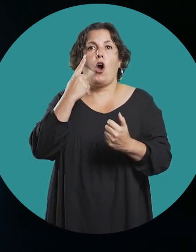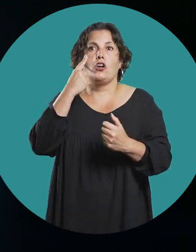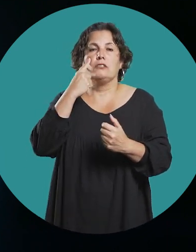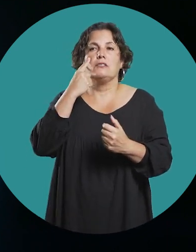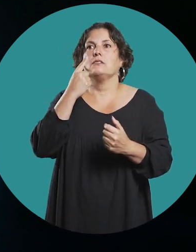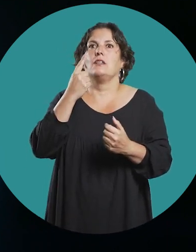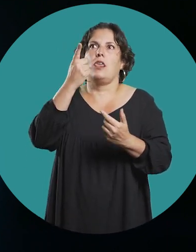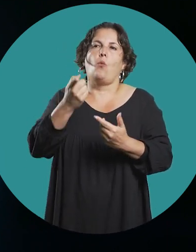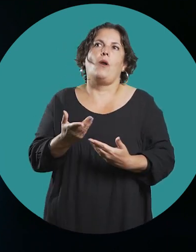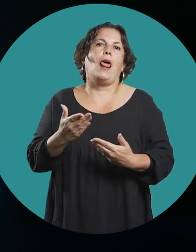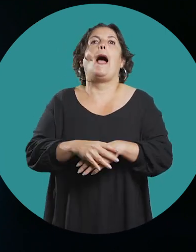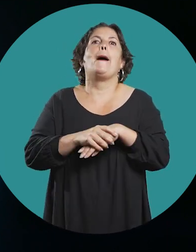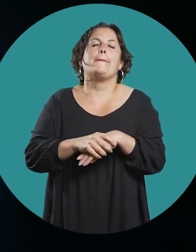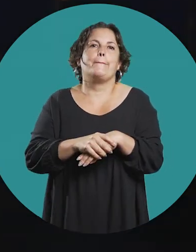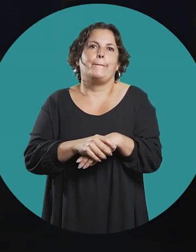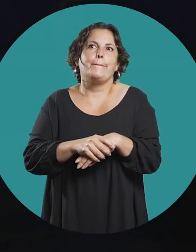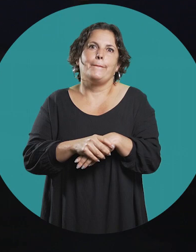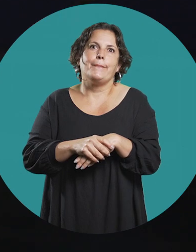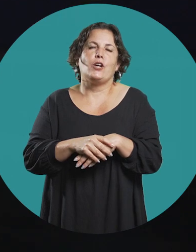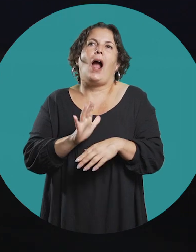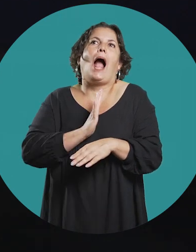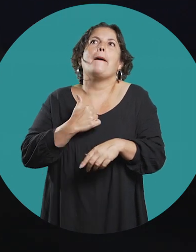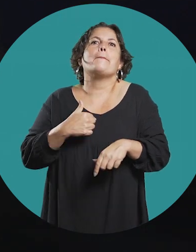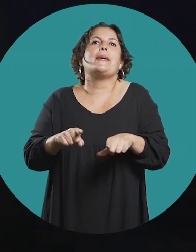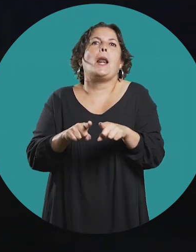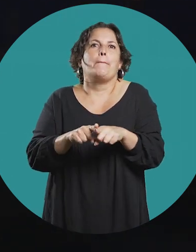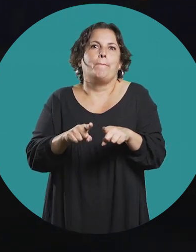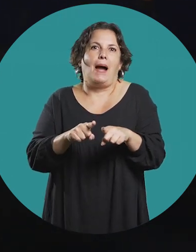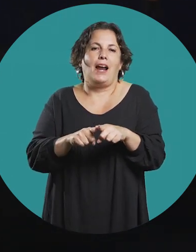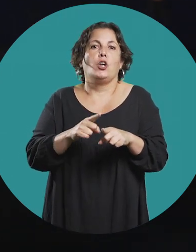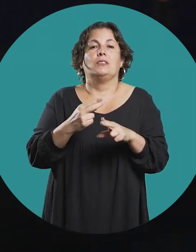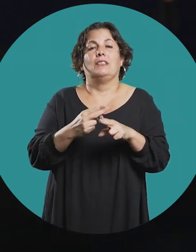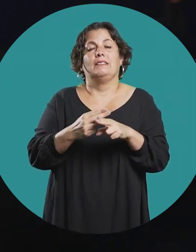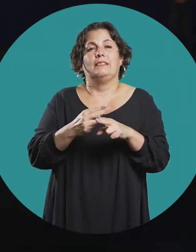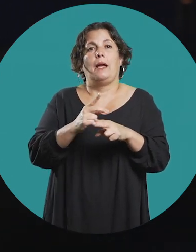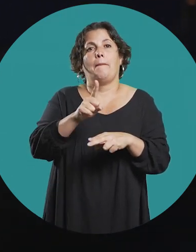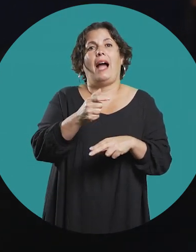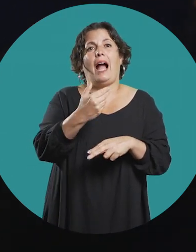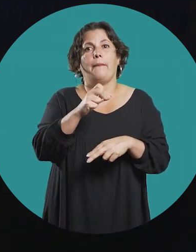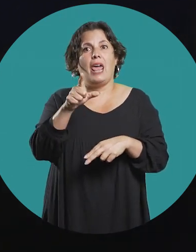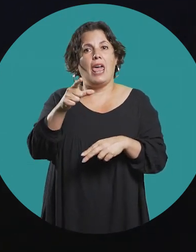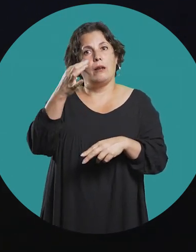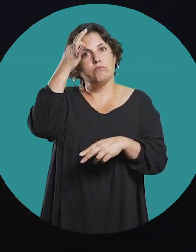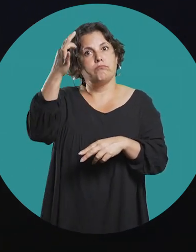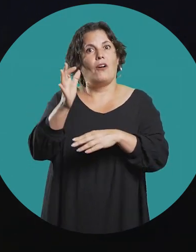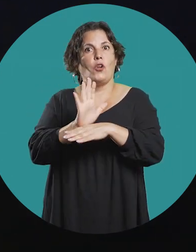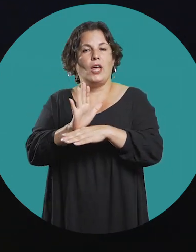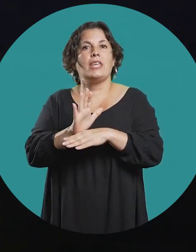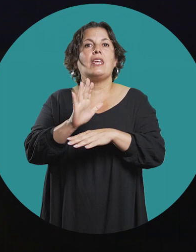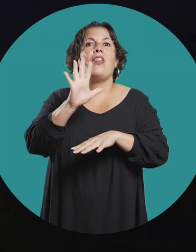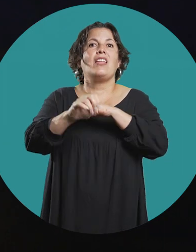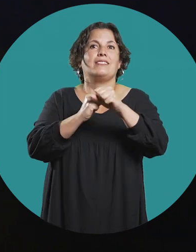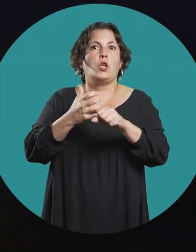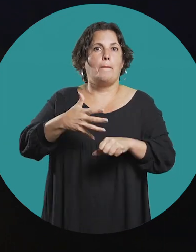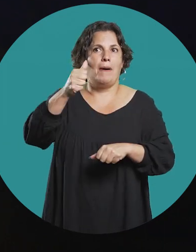Conocí a un gran amigo, una especie de hermano que se llama Gabriel Gelón, que él es biólogo también, 10 años más